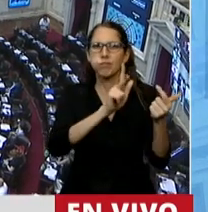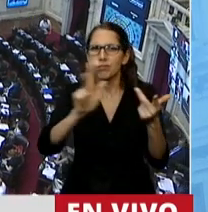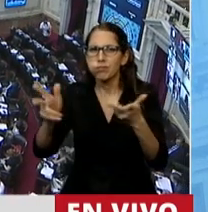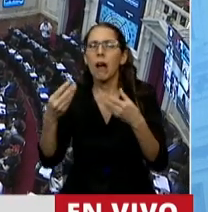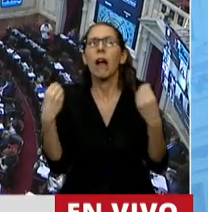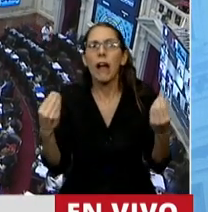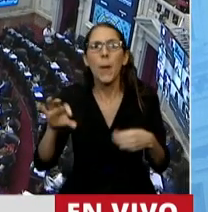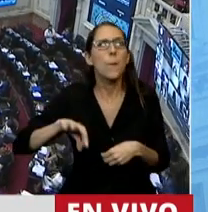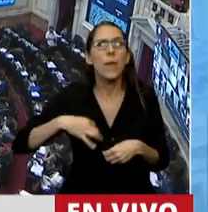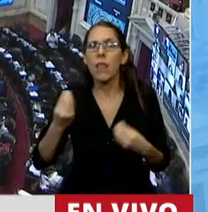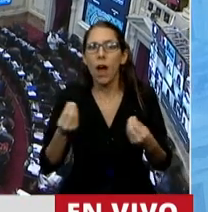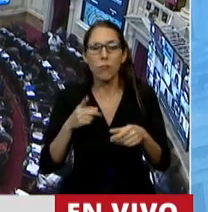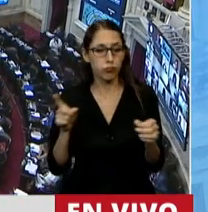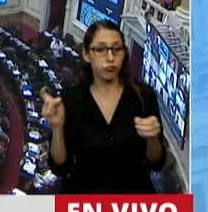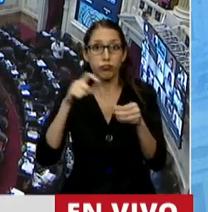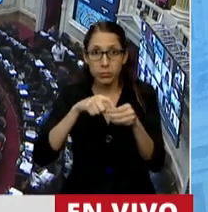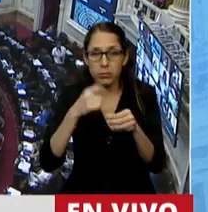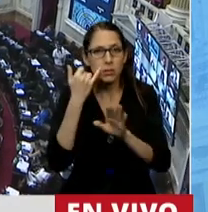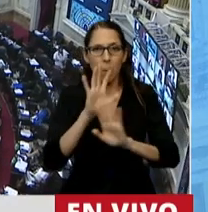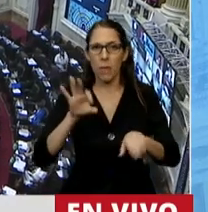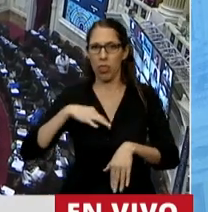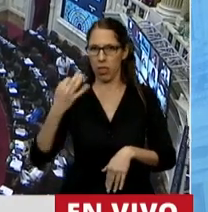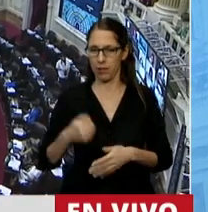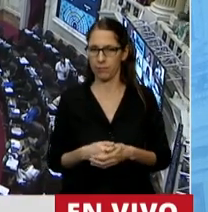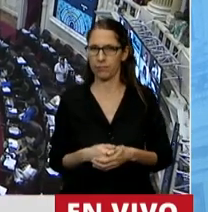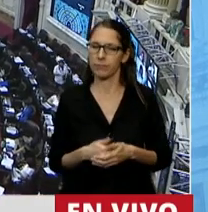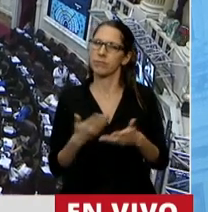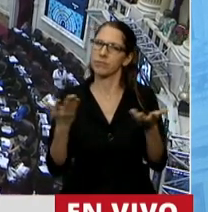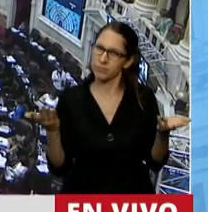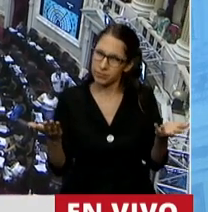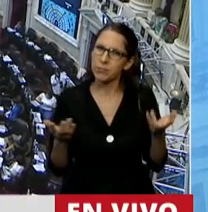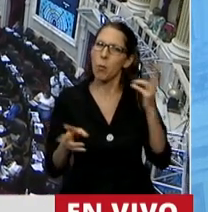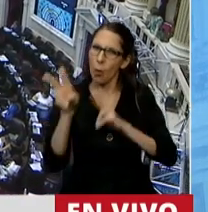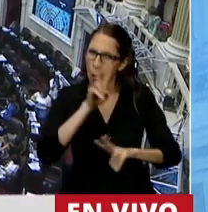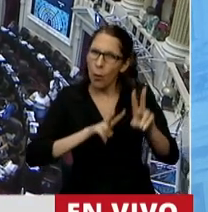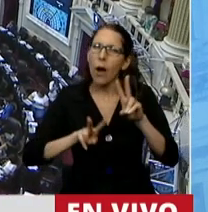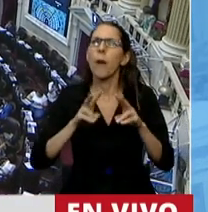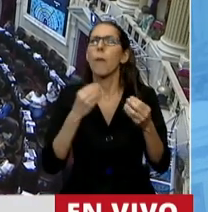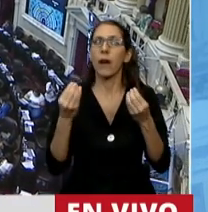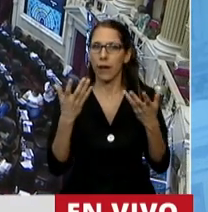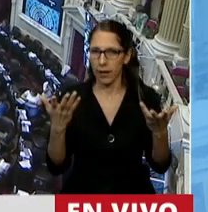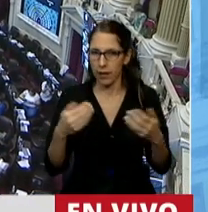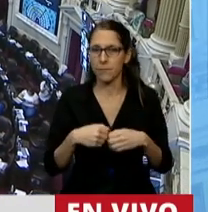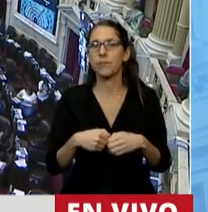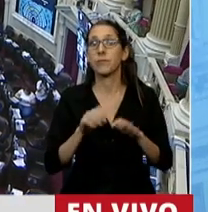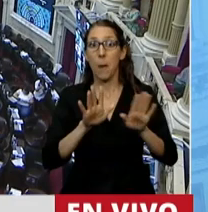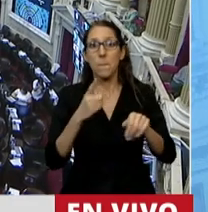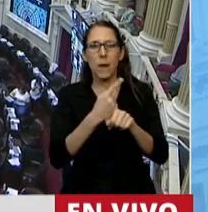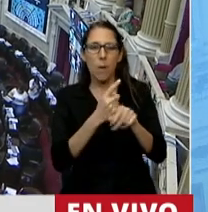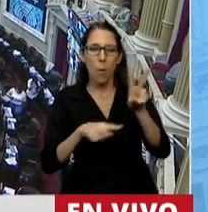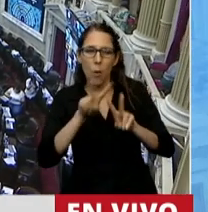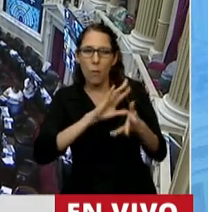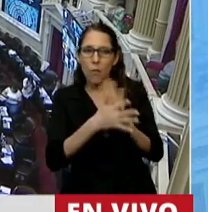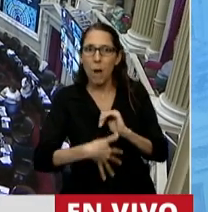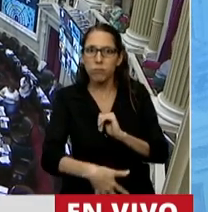concepción. Entonces tratemos de ayudar a que haya, primero, evitar esos embarazos,